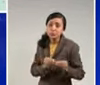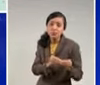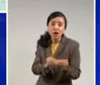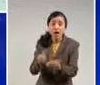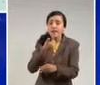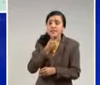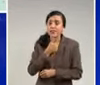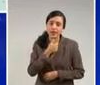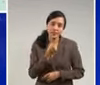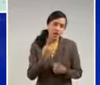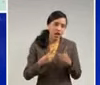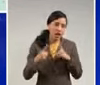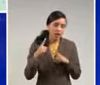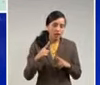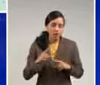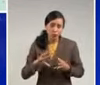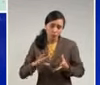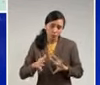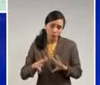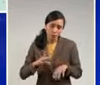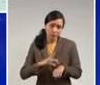con alguno con esta variante.